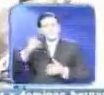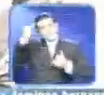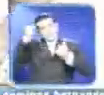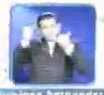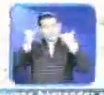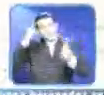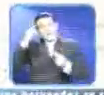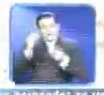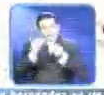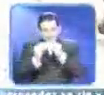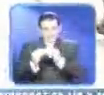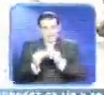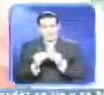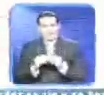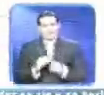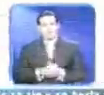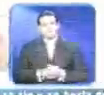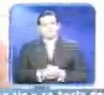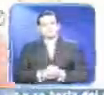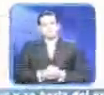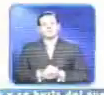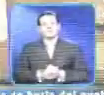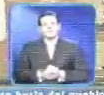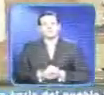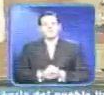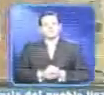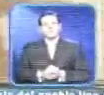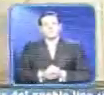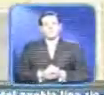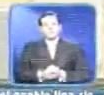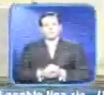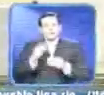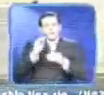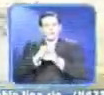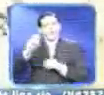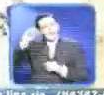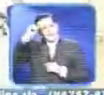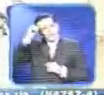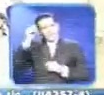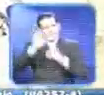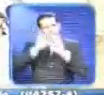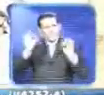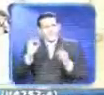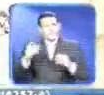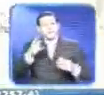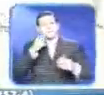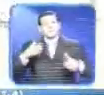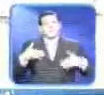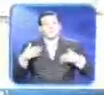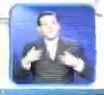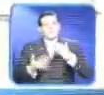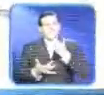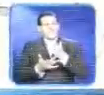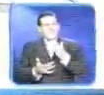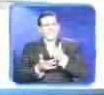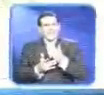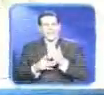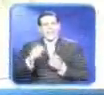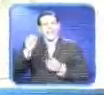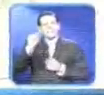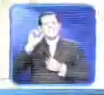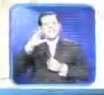Alternativas para crear y recrearse. Preservar los recuerdos de una manera divertida es posible con la técnica del